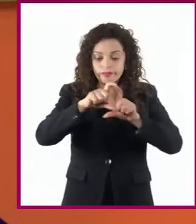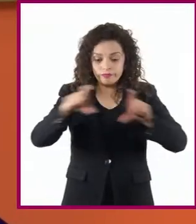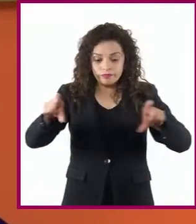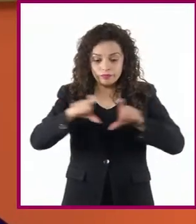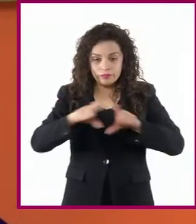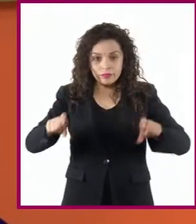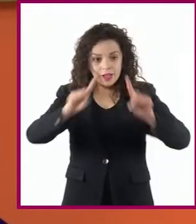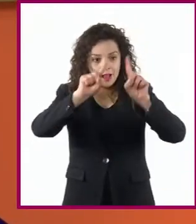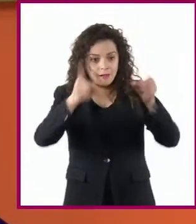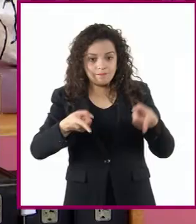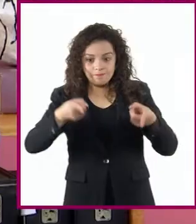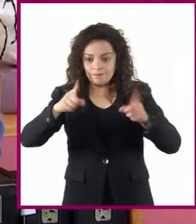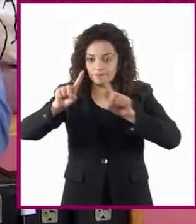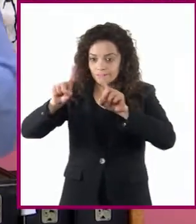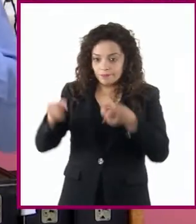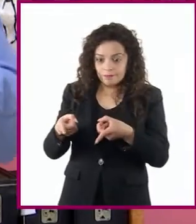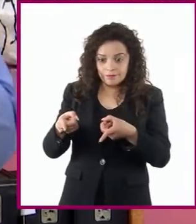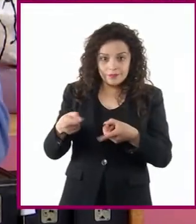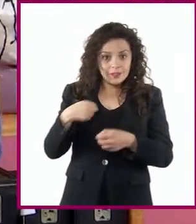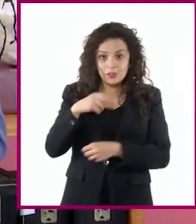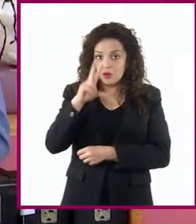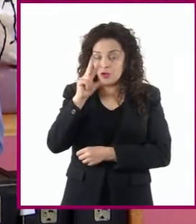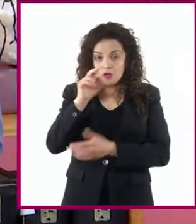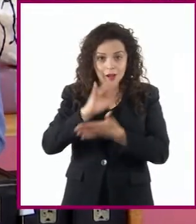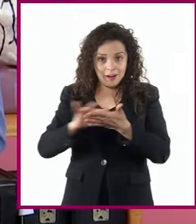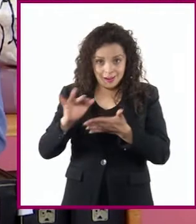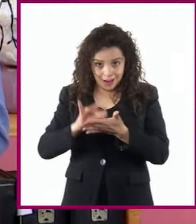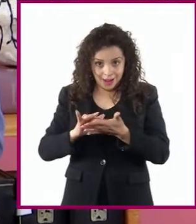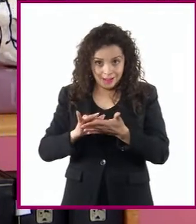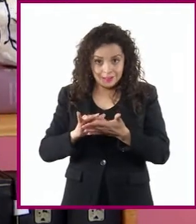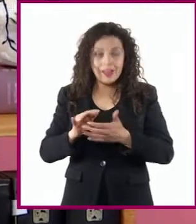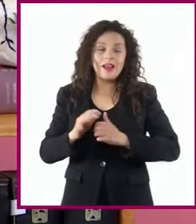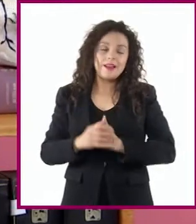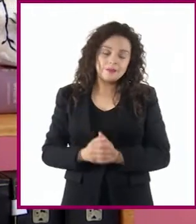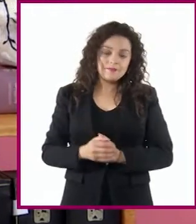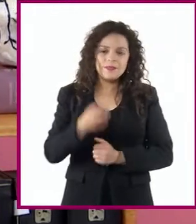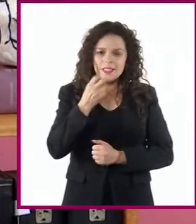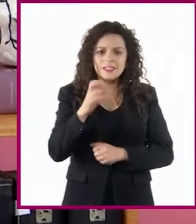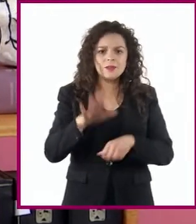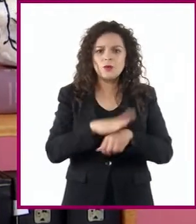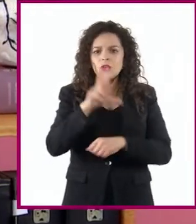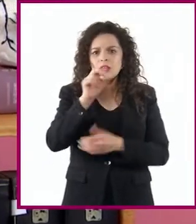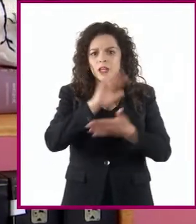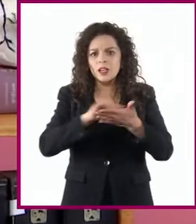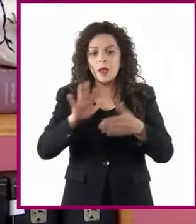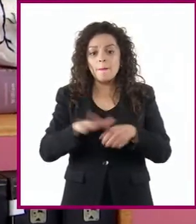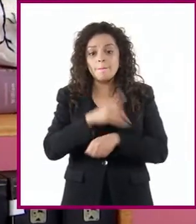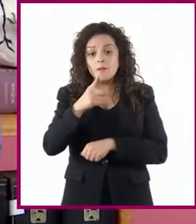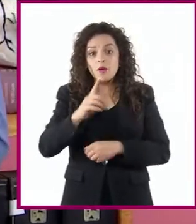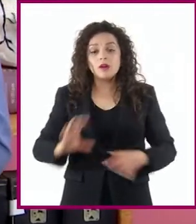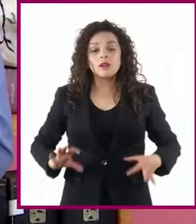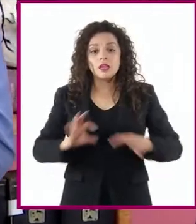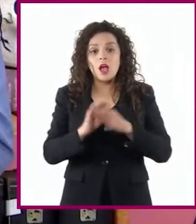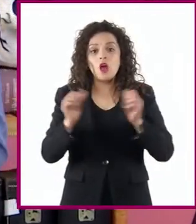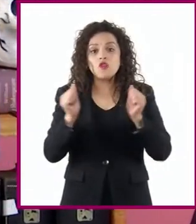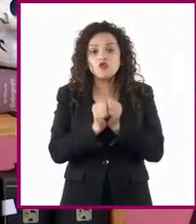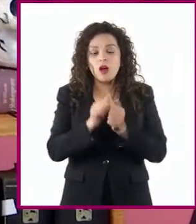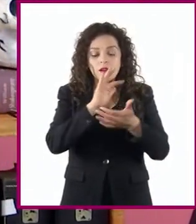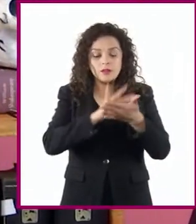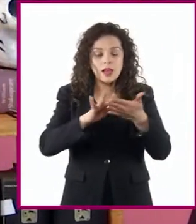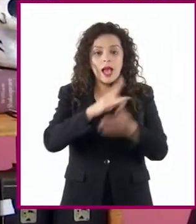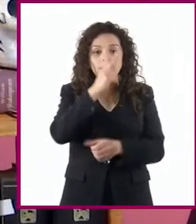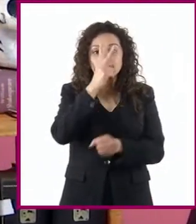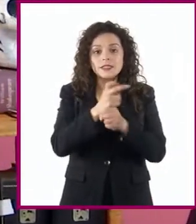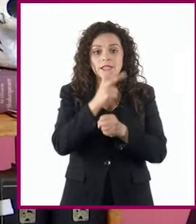entre paréntesis? No leímos ciertos fragmentos porque forman parte del texto secundario, es decir, de